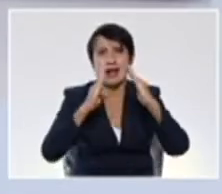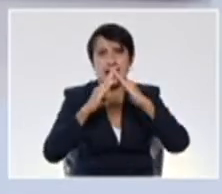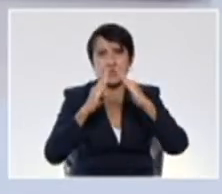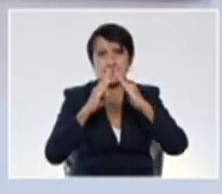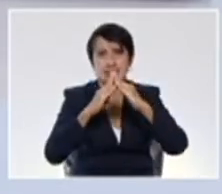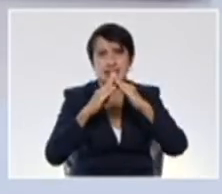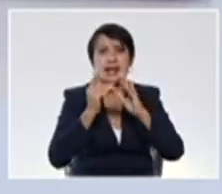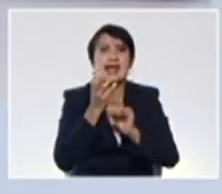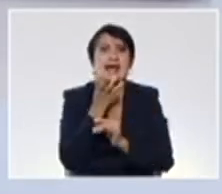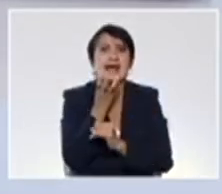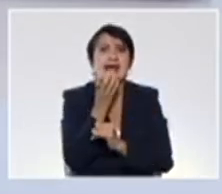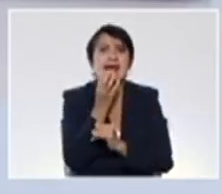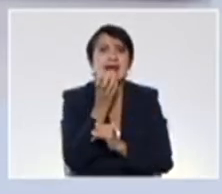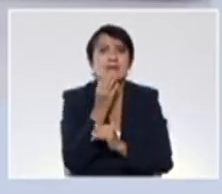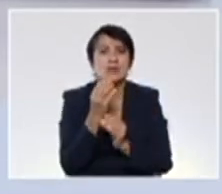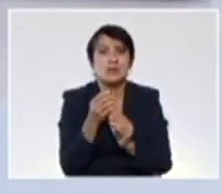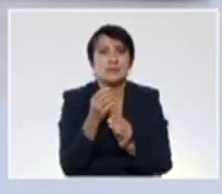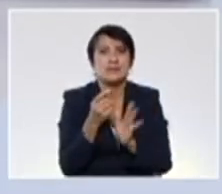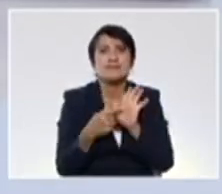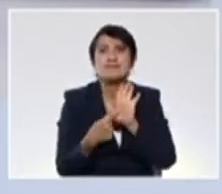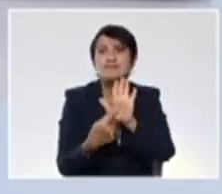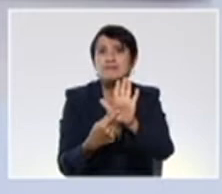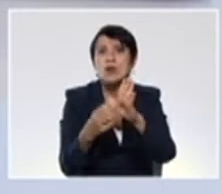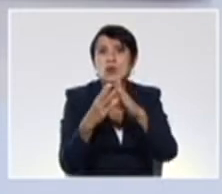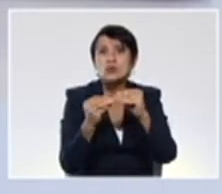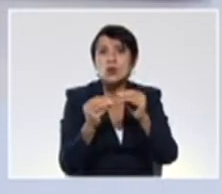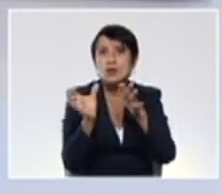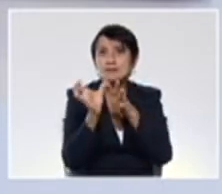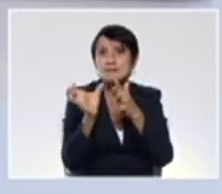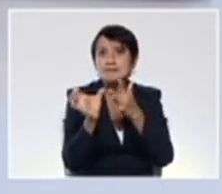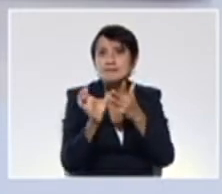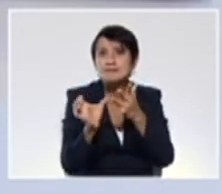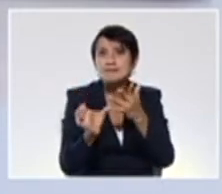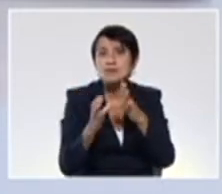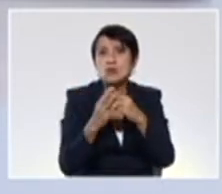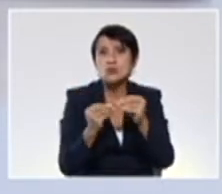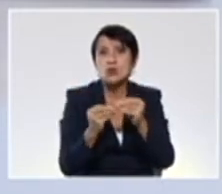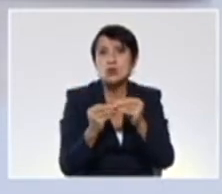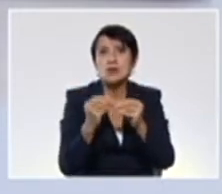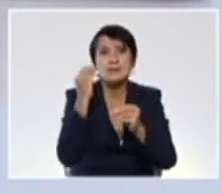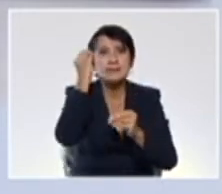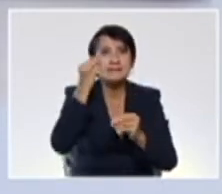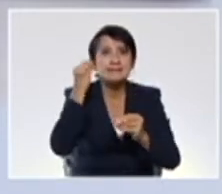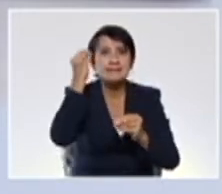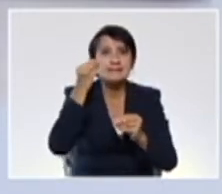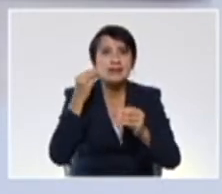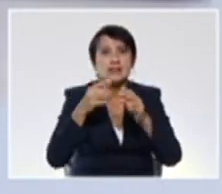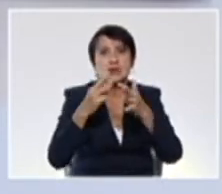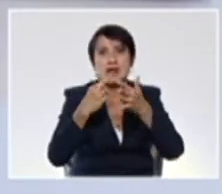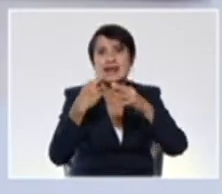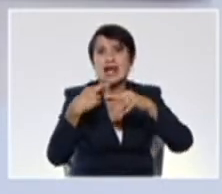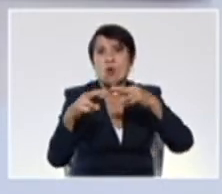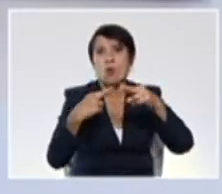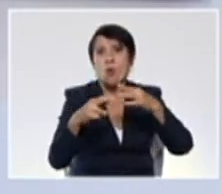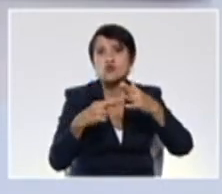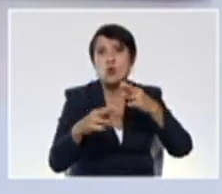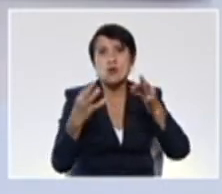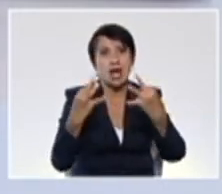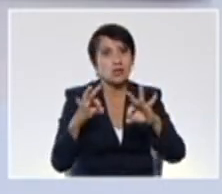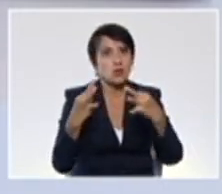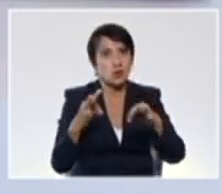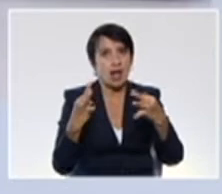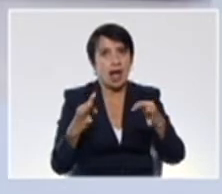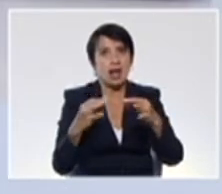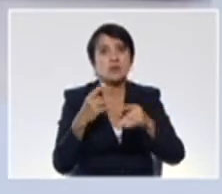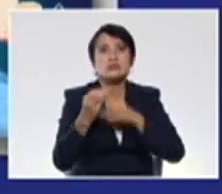ejemplo, les propongo que el uso de estos equipos sea considerando el uso de los recursos naturales que tenemos y que